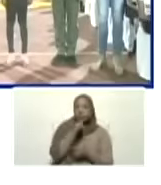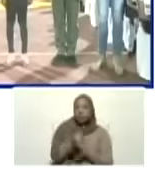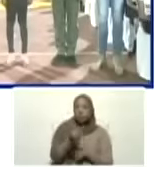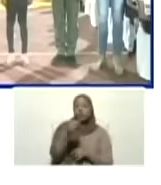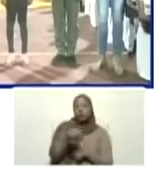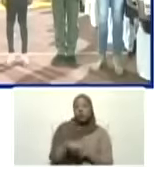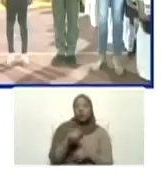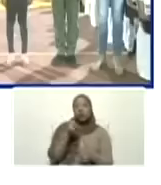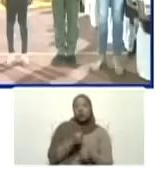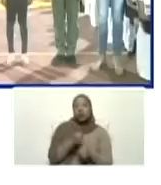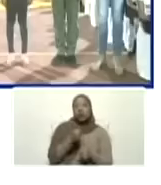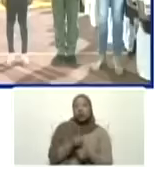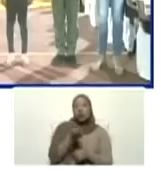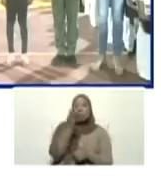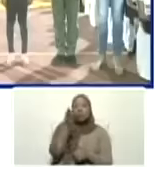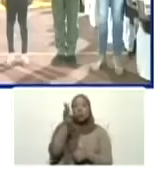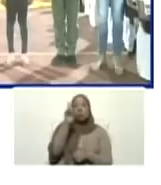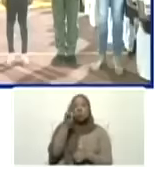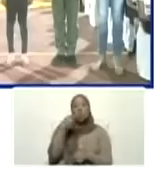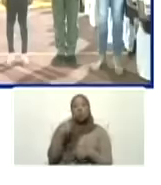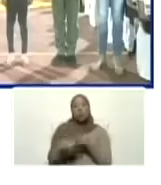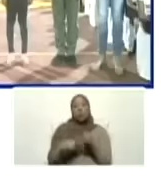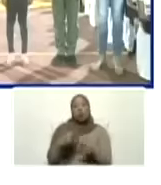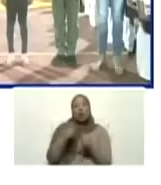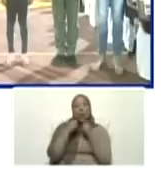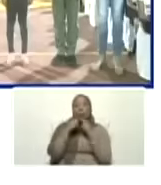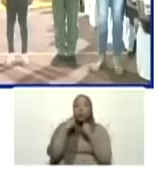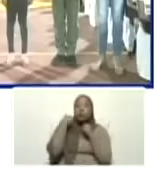No tengo duda de que eso ha sido producto de la lucha.